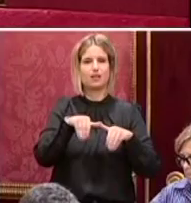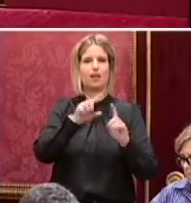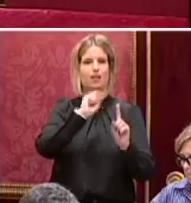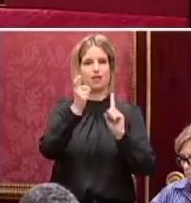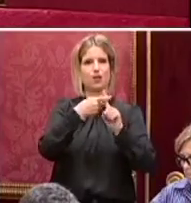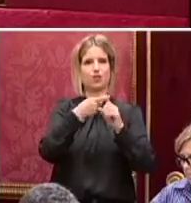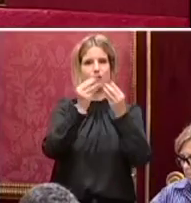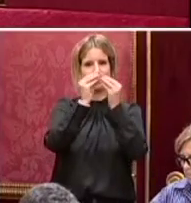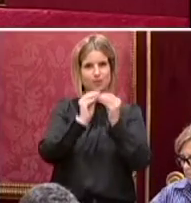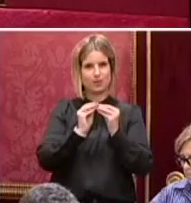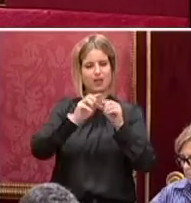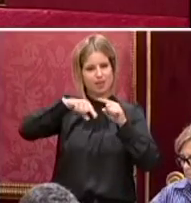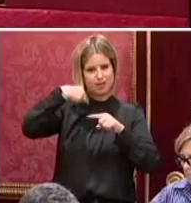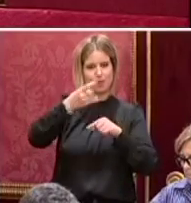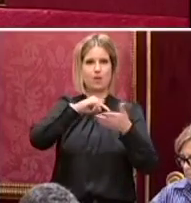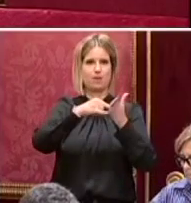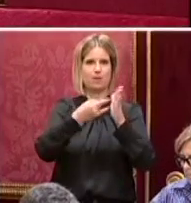diagnóstico, elaboraremos el plan.